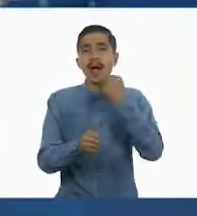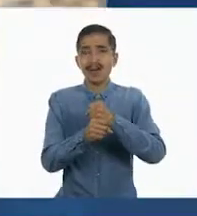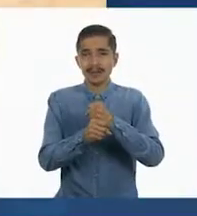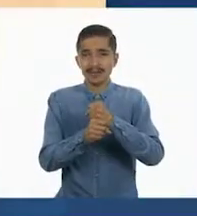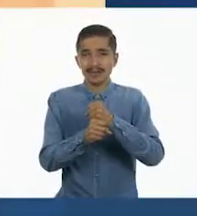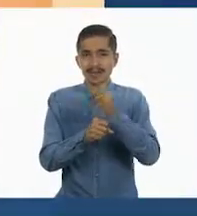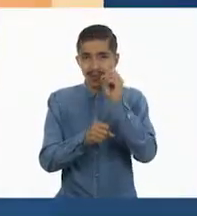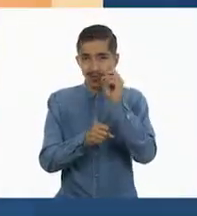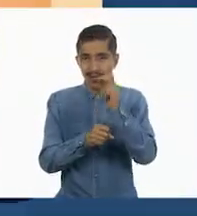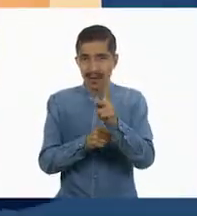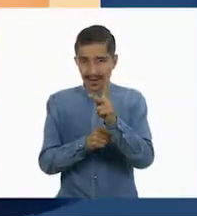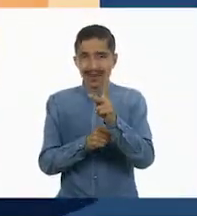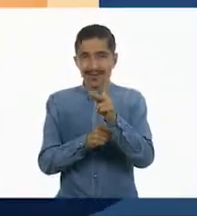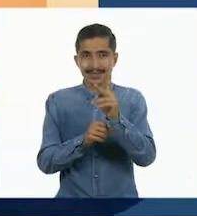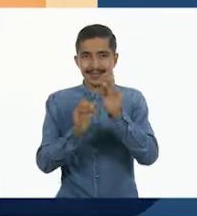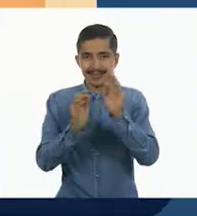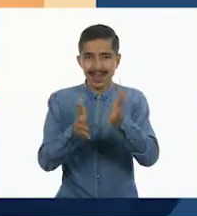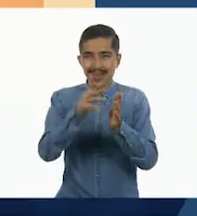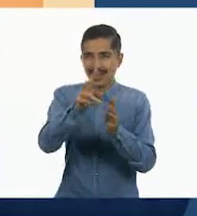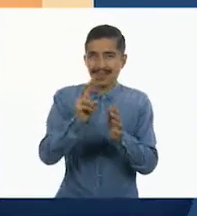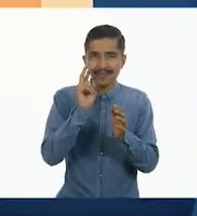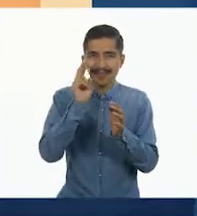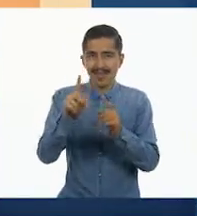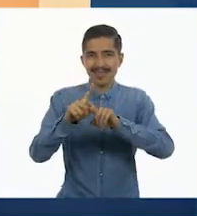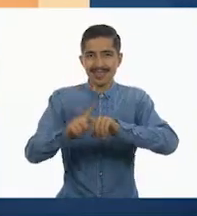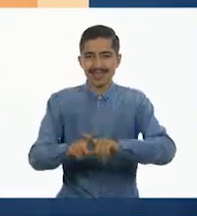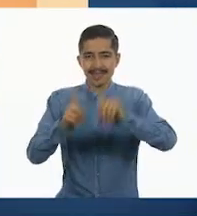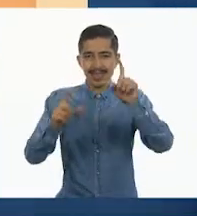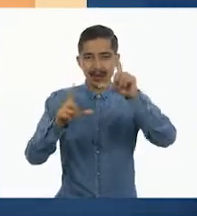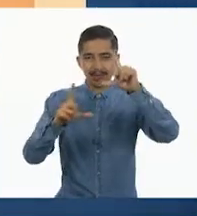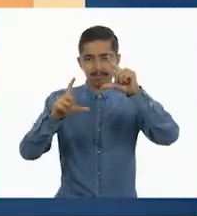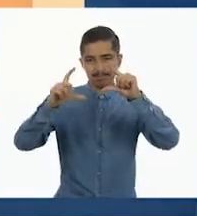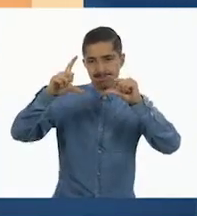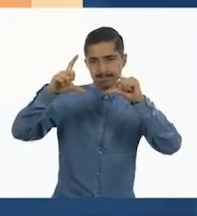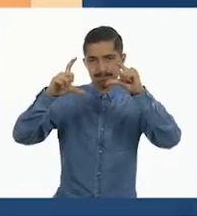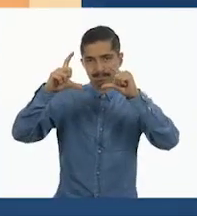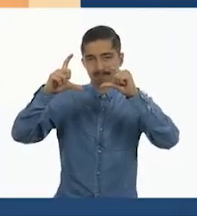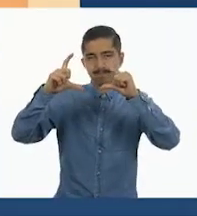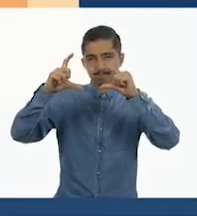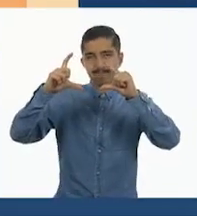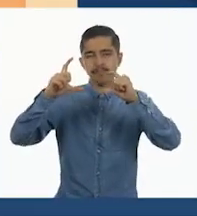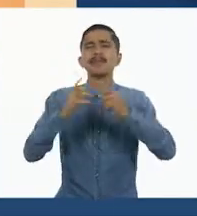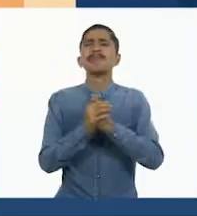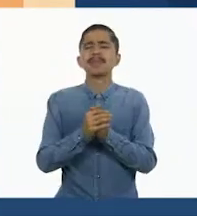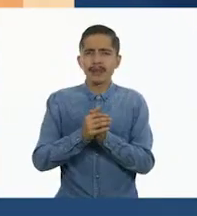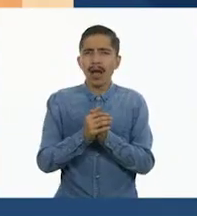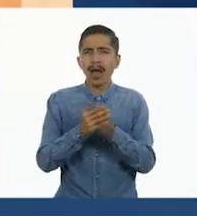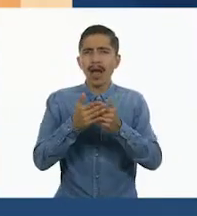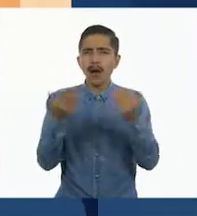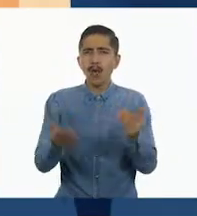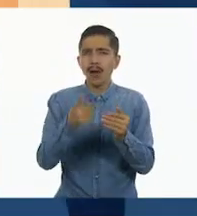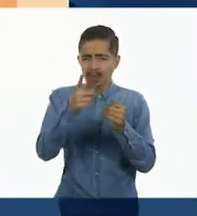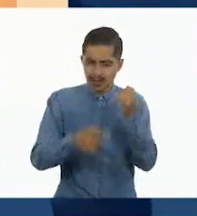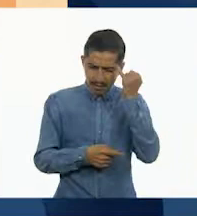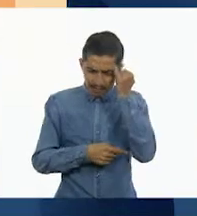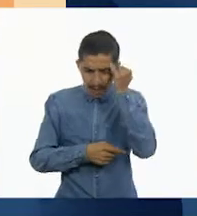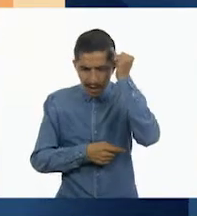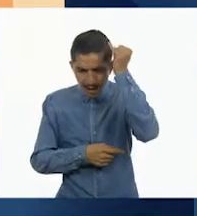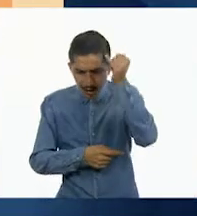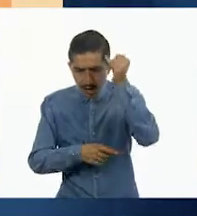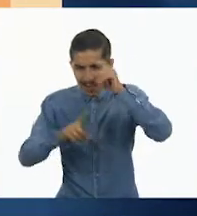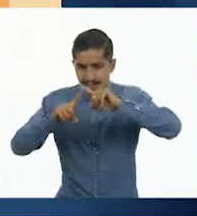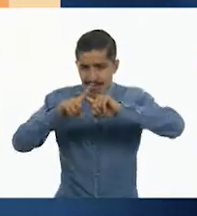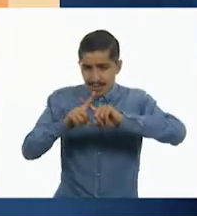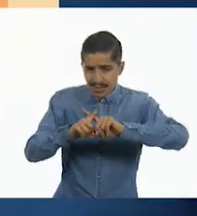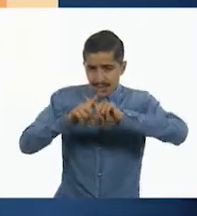Ok, vamos, ya tenemos aquí calculada la diferencia. Sí. Ya hicimos la resta. Ahora, imagínate que esta diferencia